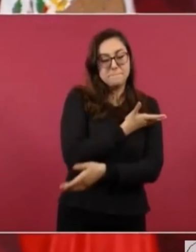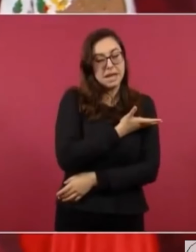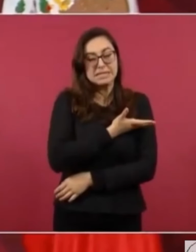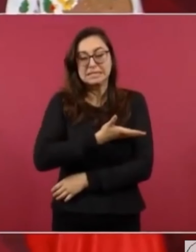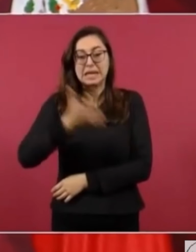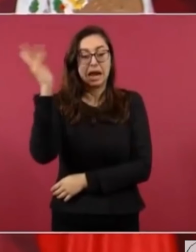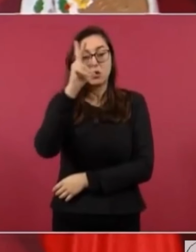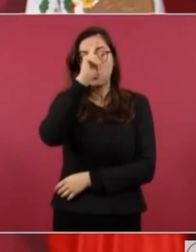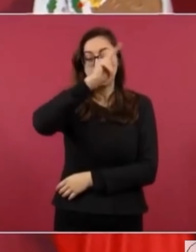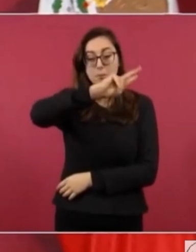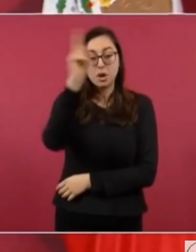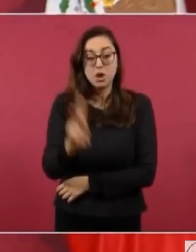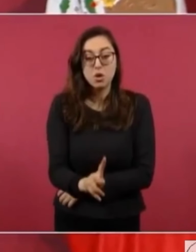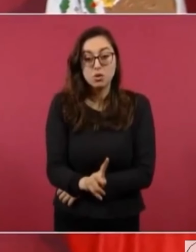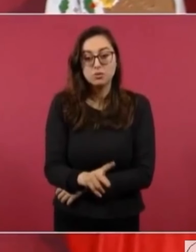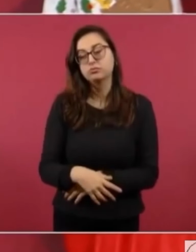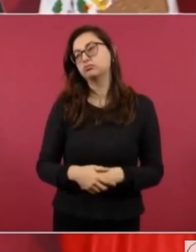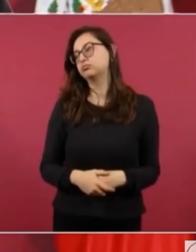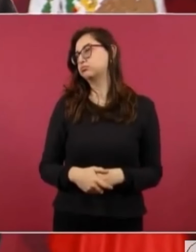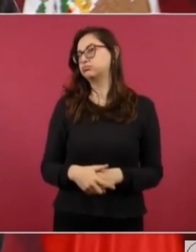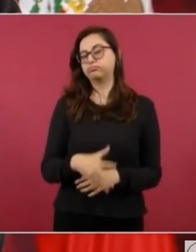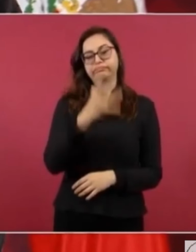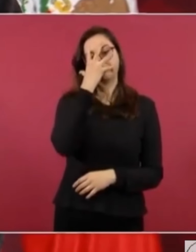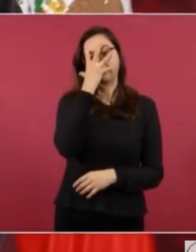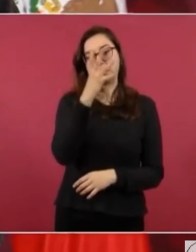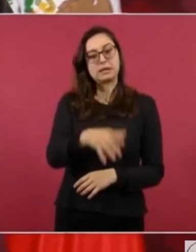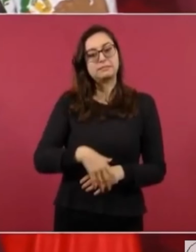tenga que destinar más presupuesto